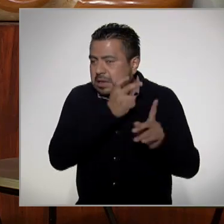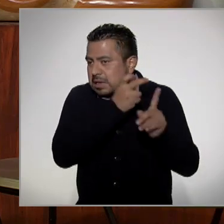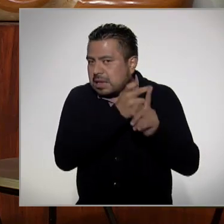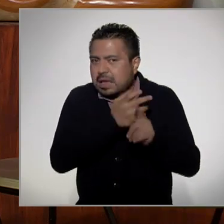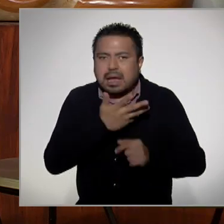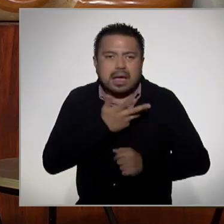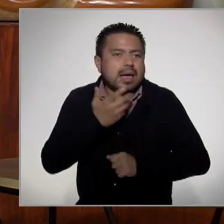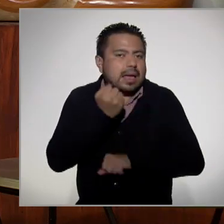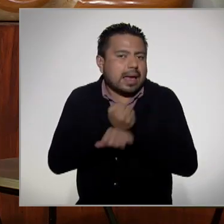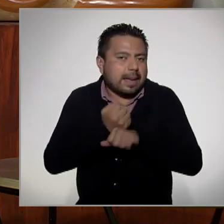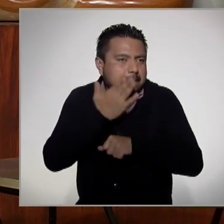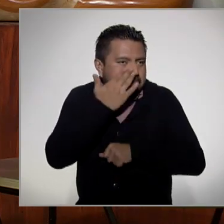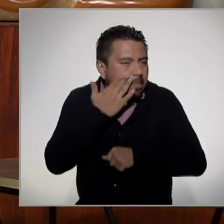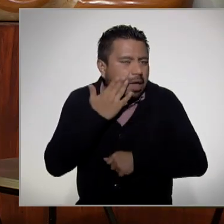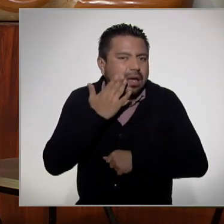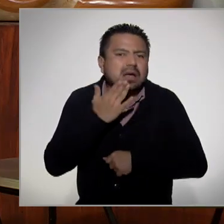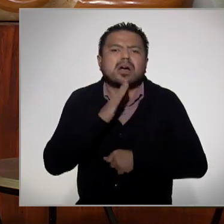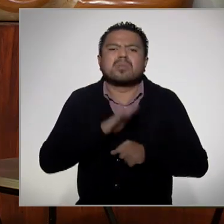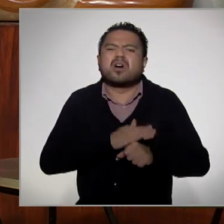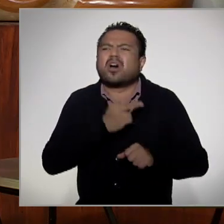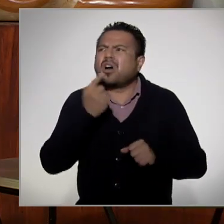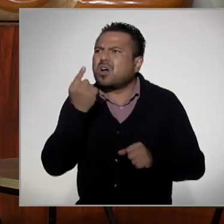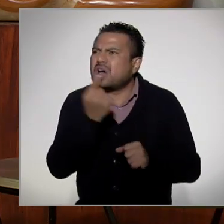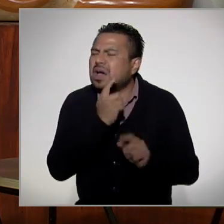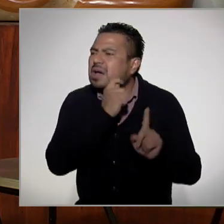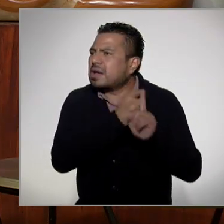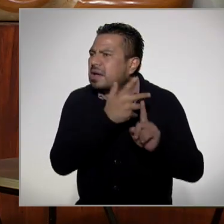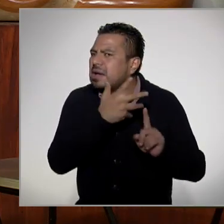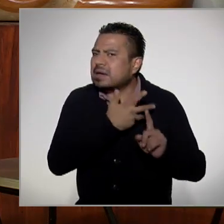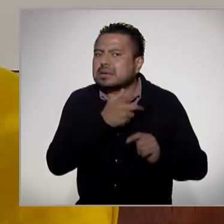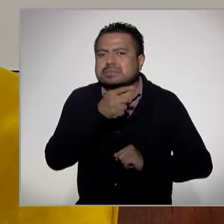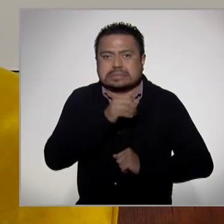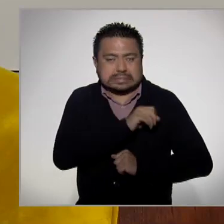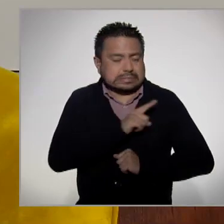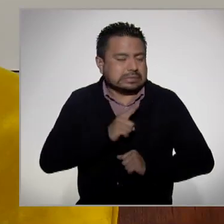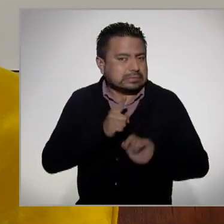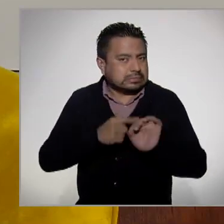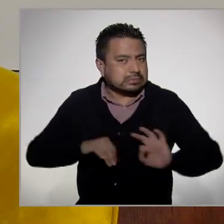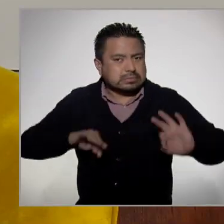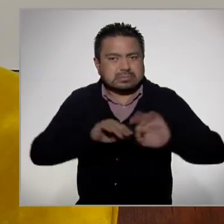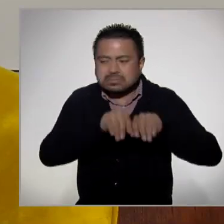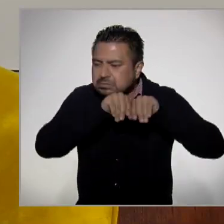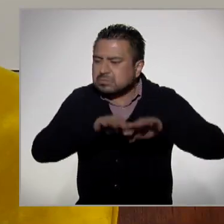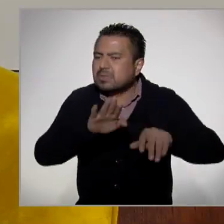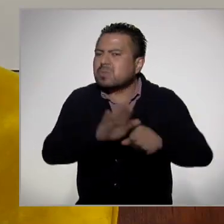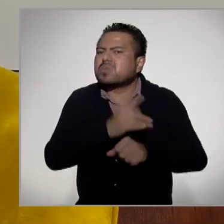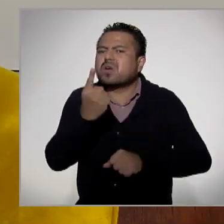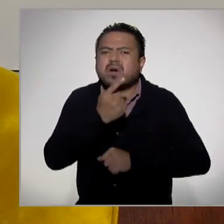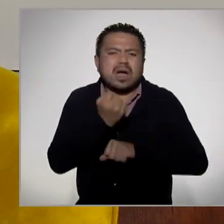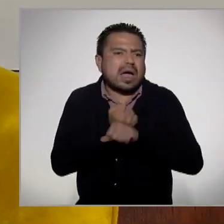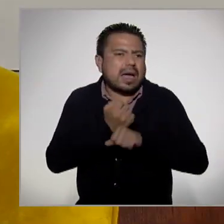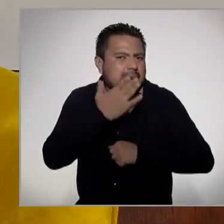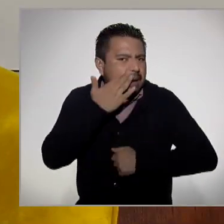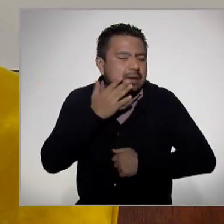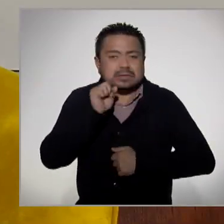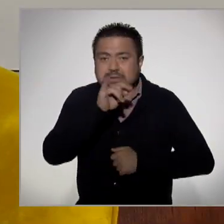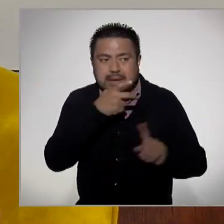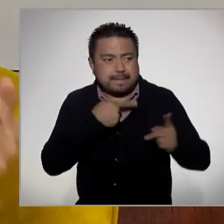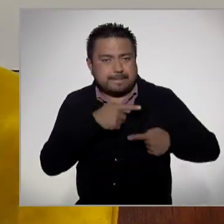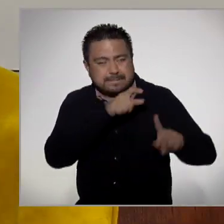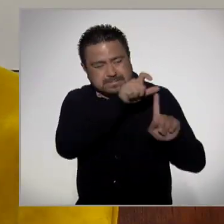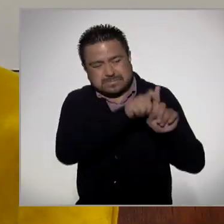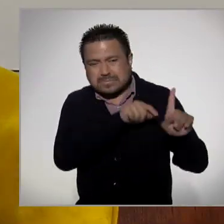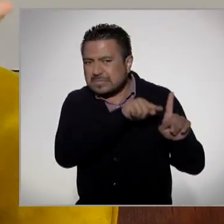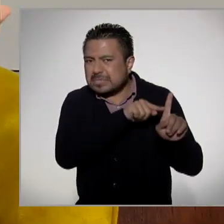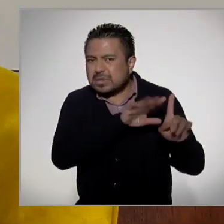anemia es saber por qué tienes esa anemia yo creo que ese es el mensaje del día de hoy del programa porque es la anemia y si a esta persona le